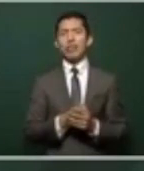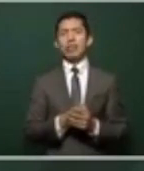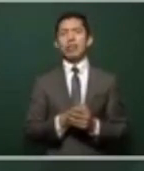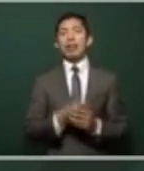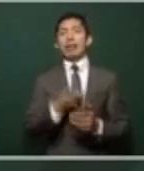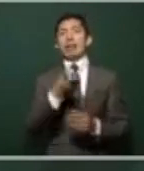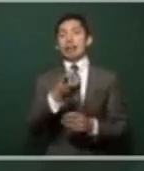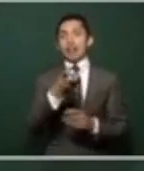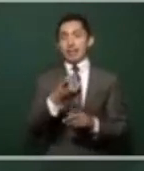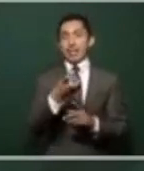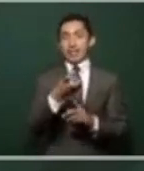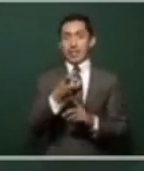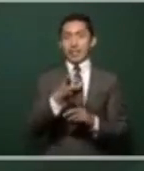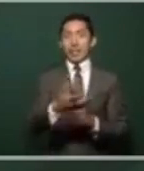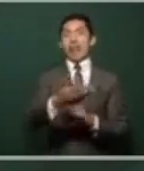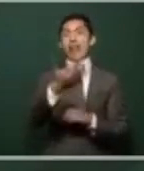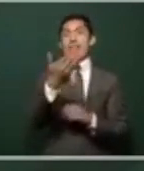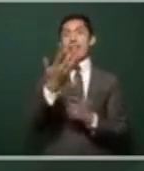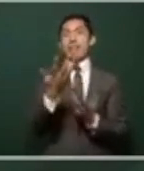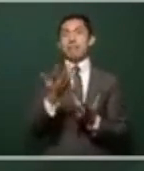una